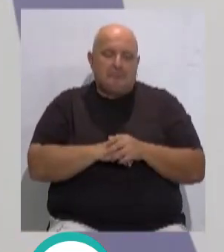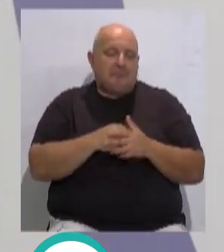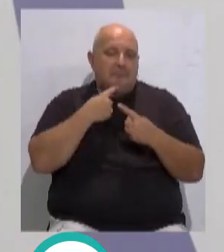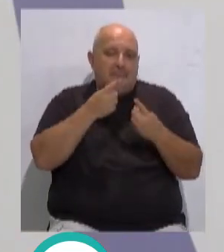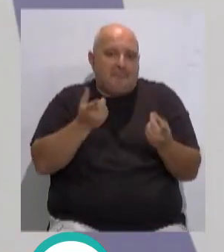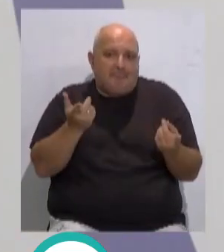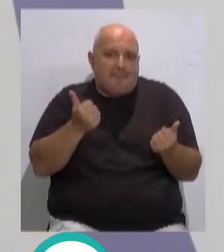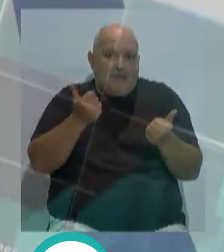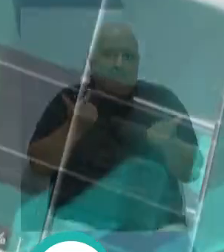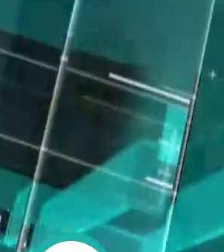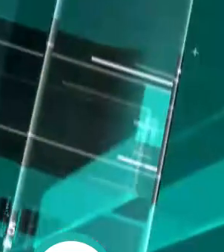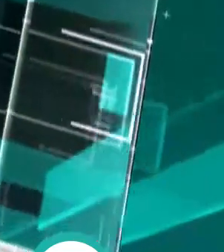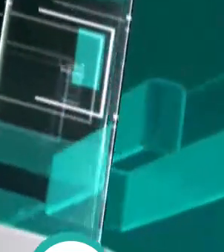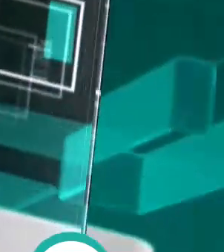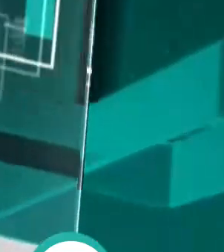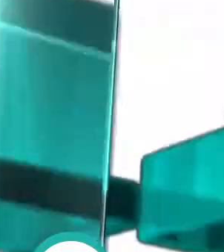quieren que le diga?